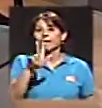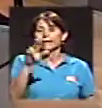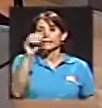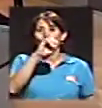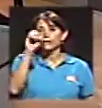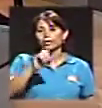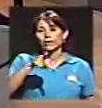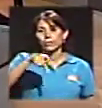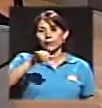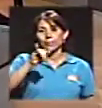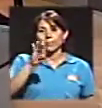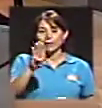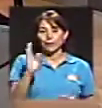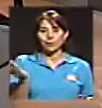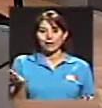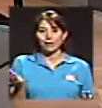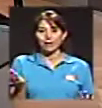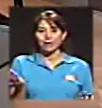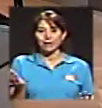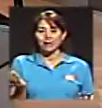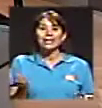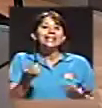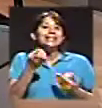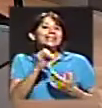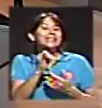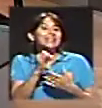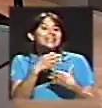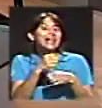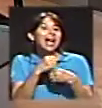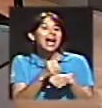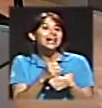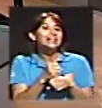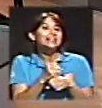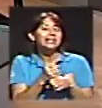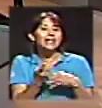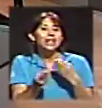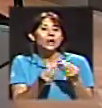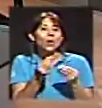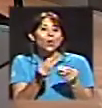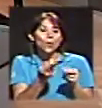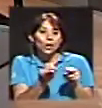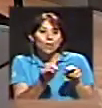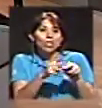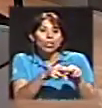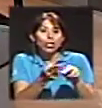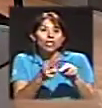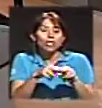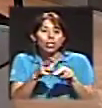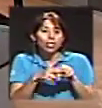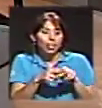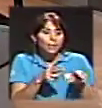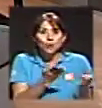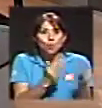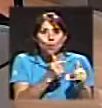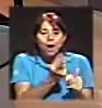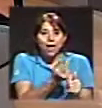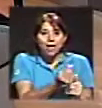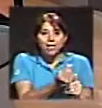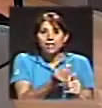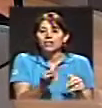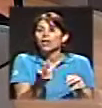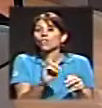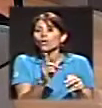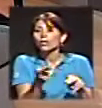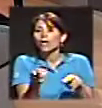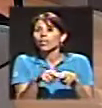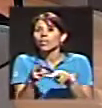3% del PIB. Si se hace una asignación adicional de los ingresos, que ya eran insuficientes, sin señalar la creación